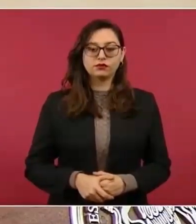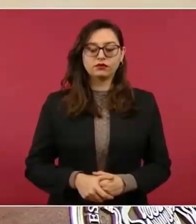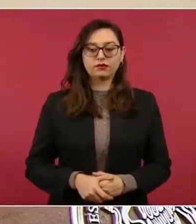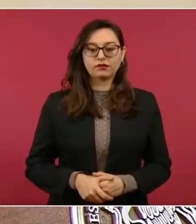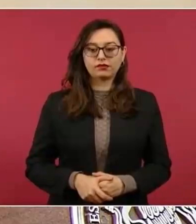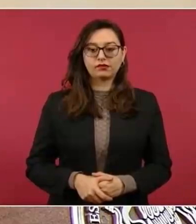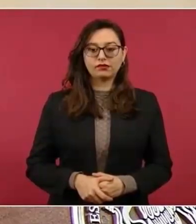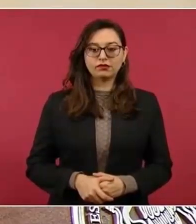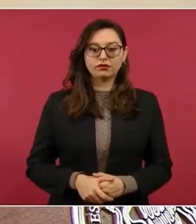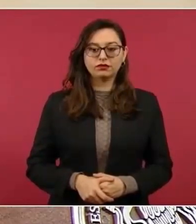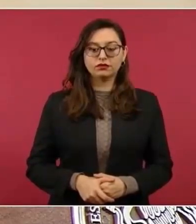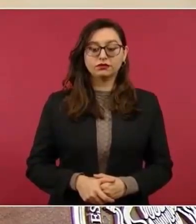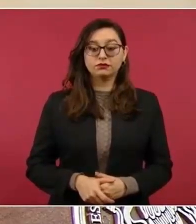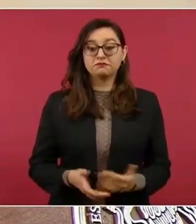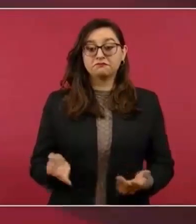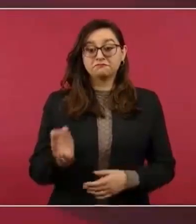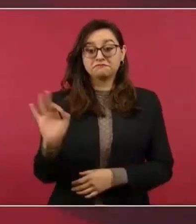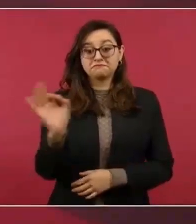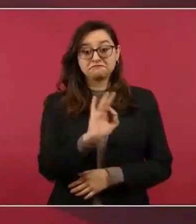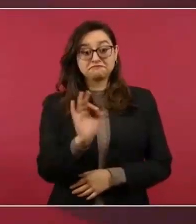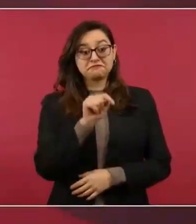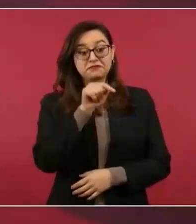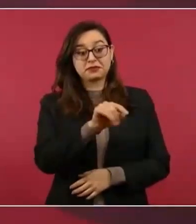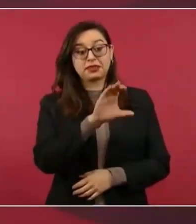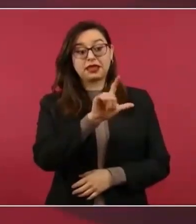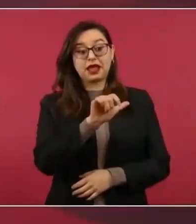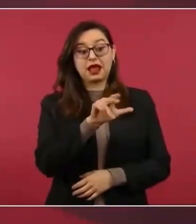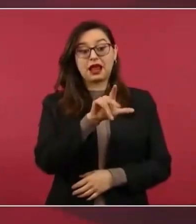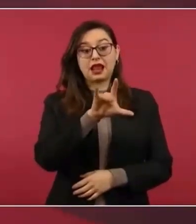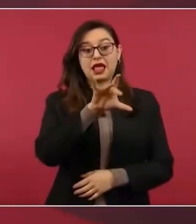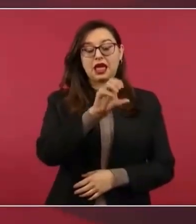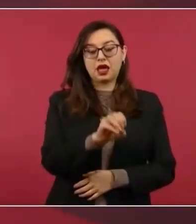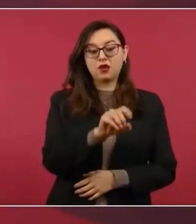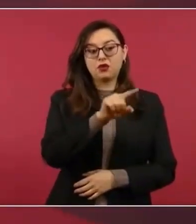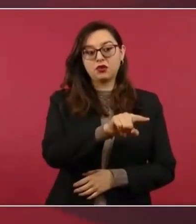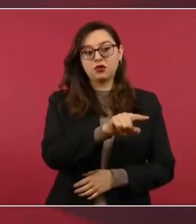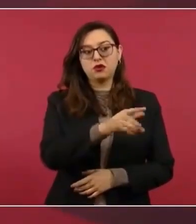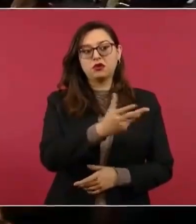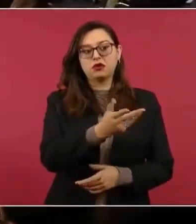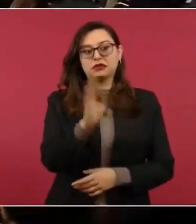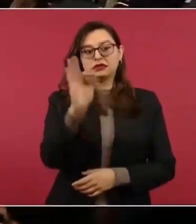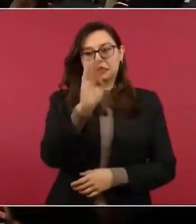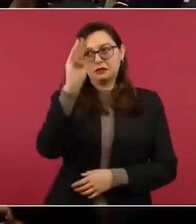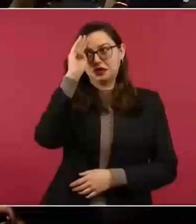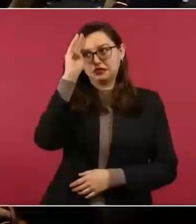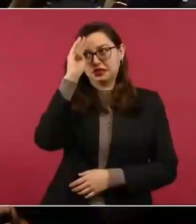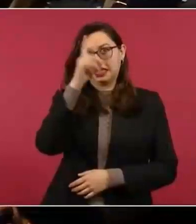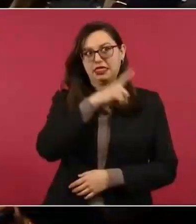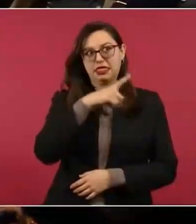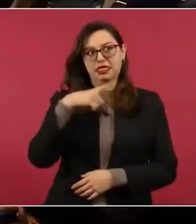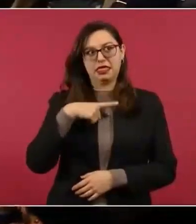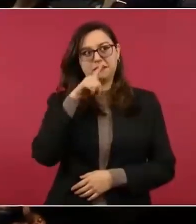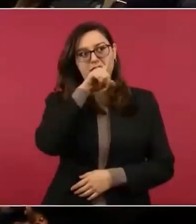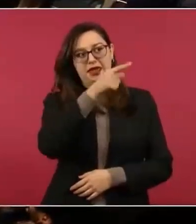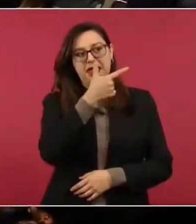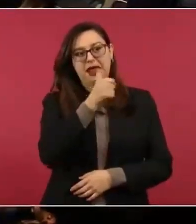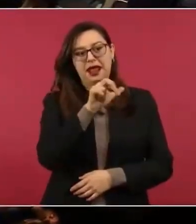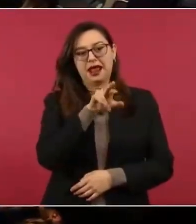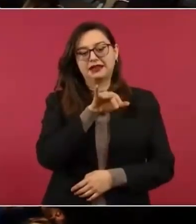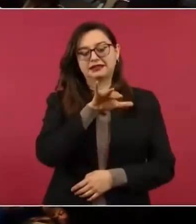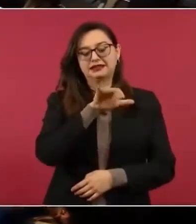machuchones están pensando en eso, ¿no? En hacer una marcha para defender a García Luna y sacar ahora